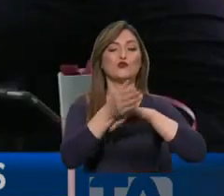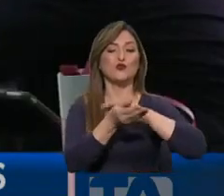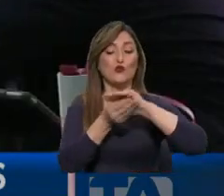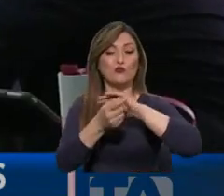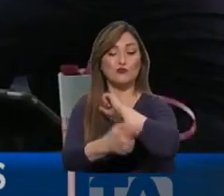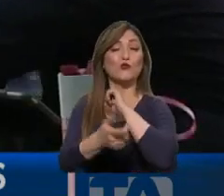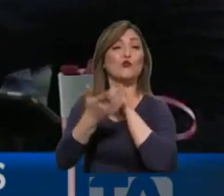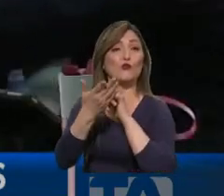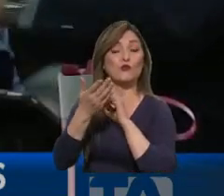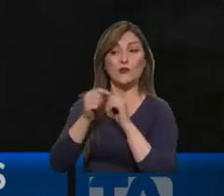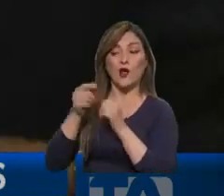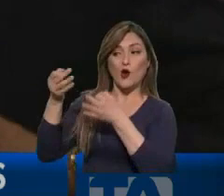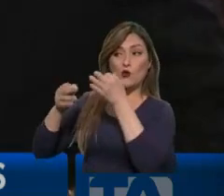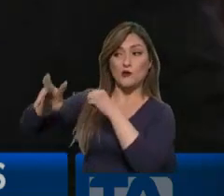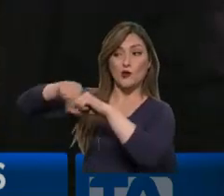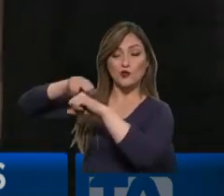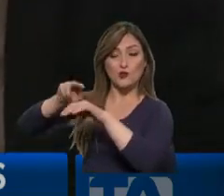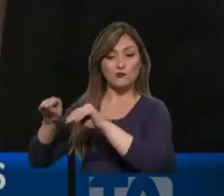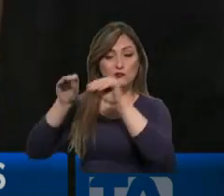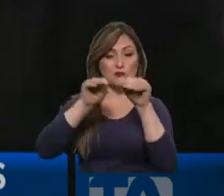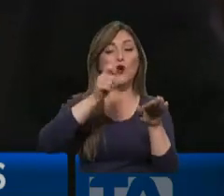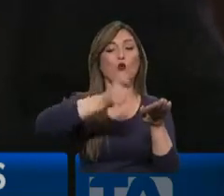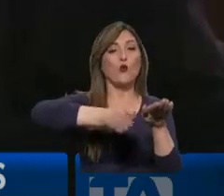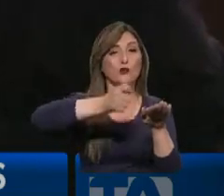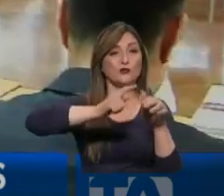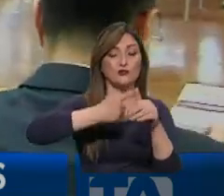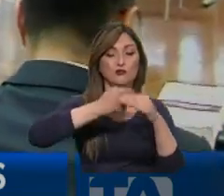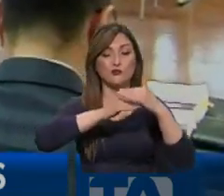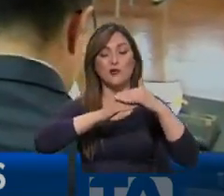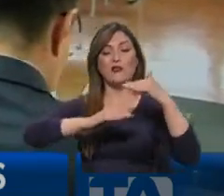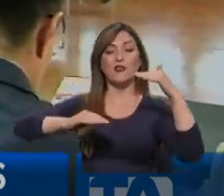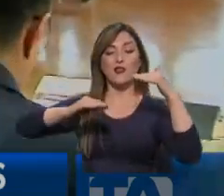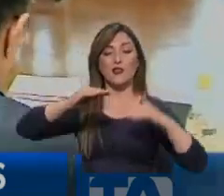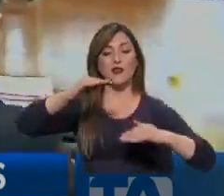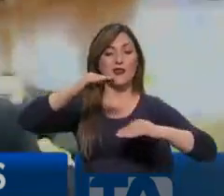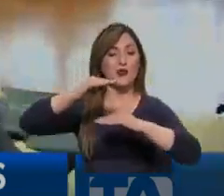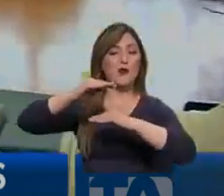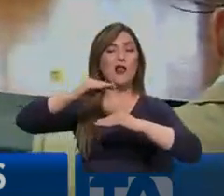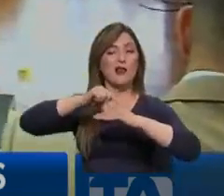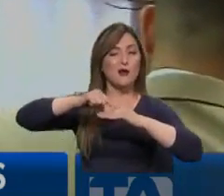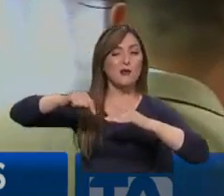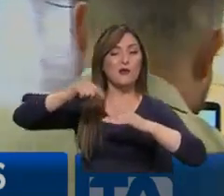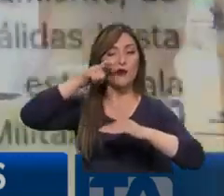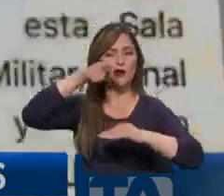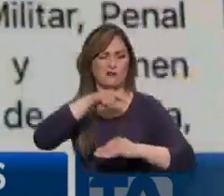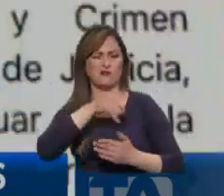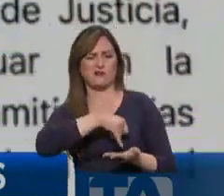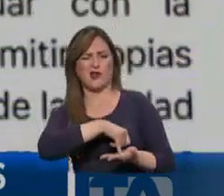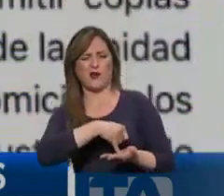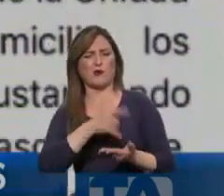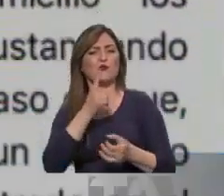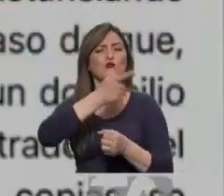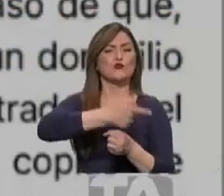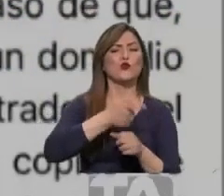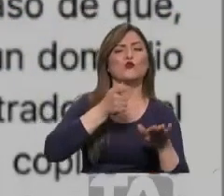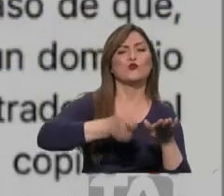Sobornos baje de la Corte Nacional de Justicia a jueces de primer nivel, debilitando el caso a criterio de la Fiscalía, pues se ordenó